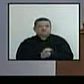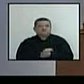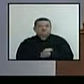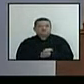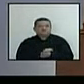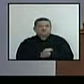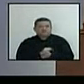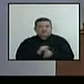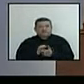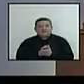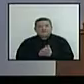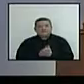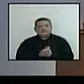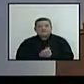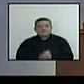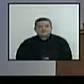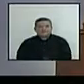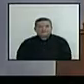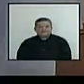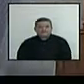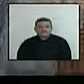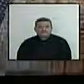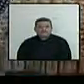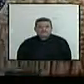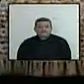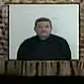Palabra del Señor.